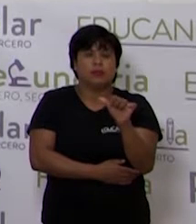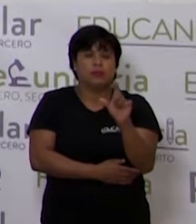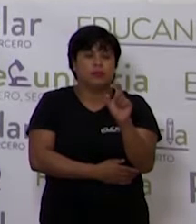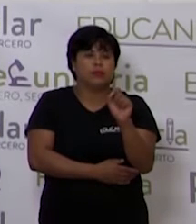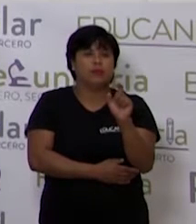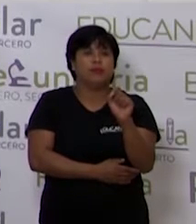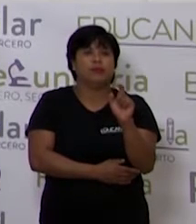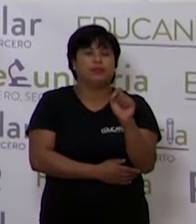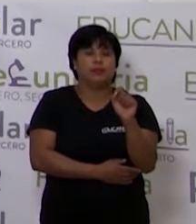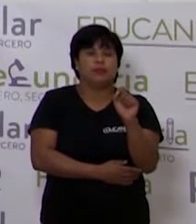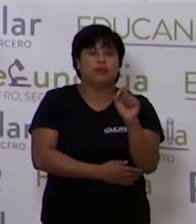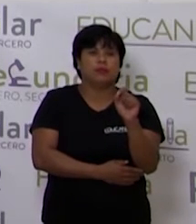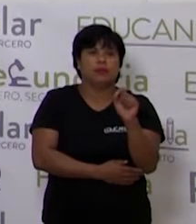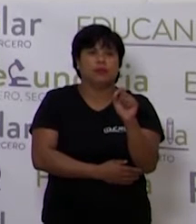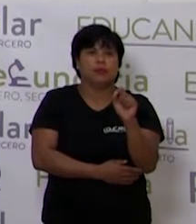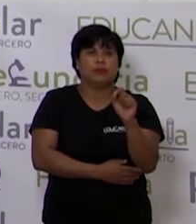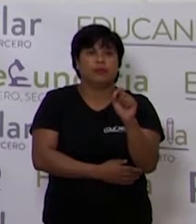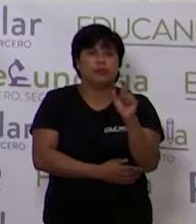20,